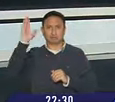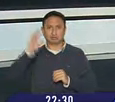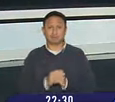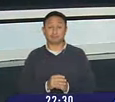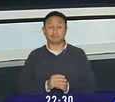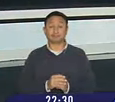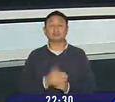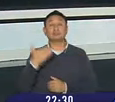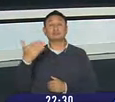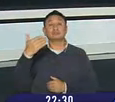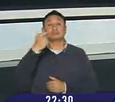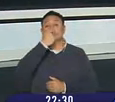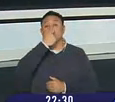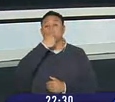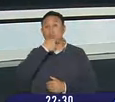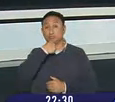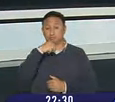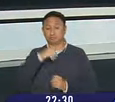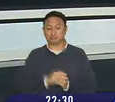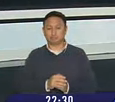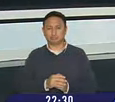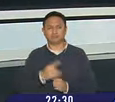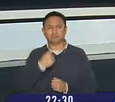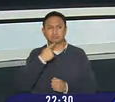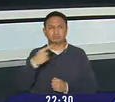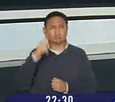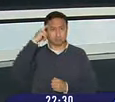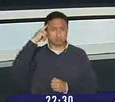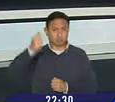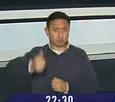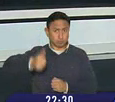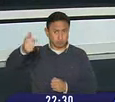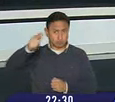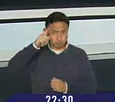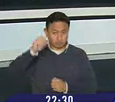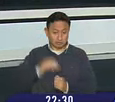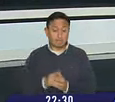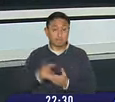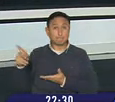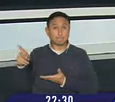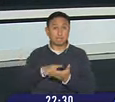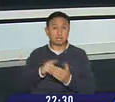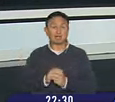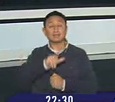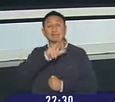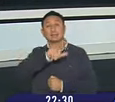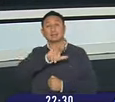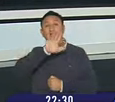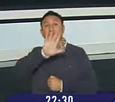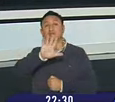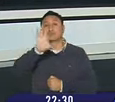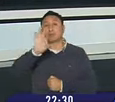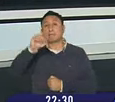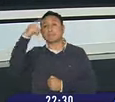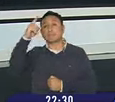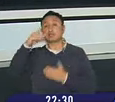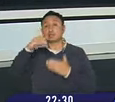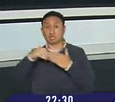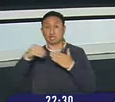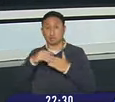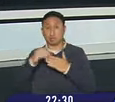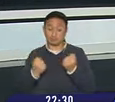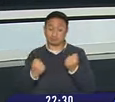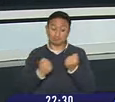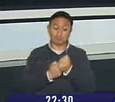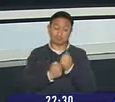ello, el alcalde capitalino, Pavel Muñoz, reclama al gobierno de Guillermo Lasso 359 millones de dólares para